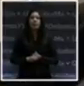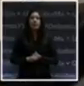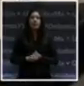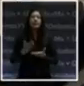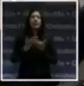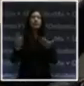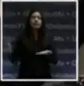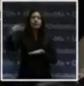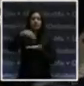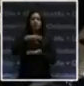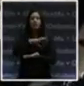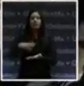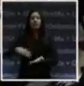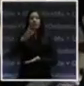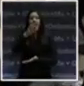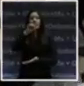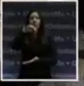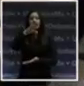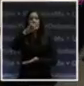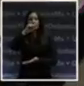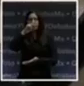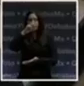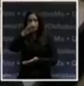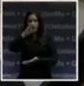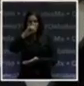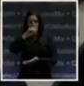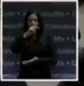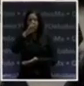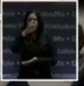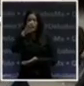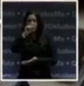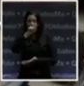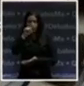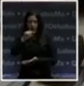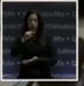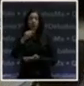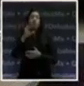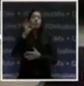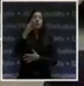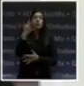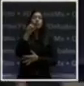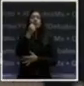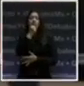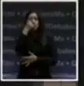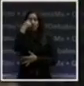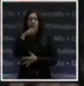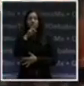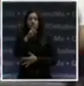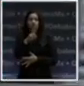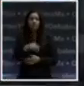al escenario al candidato Francisco Pérez Rojas, tiene 45 segundos para responder la pregunta de la maestra López